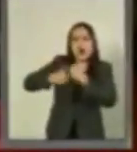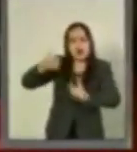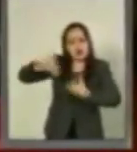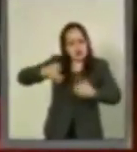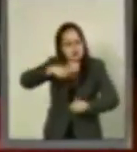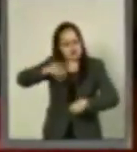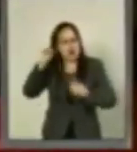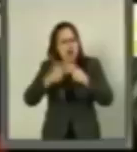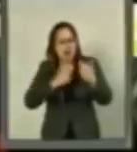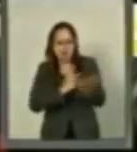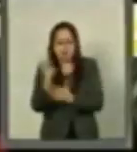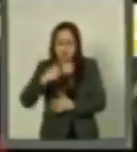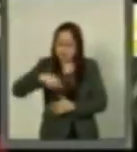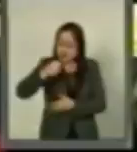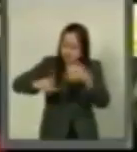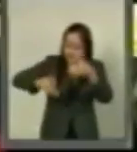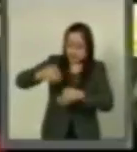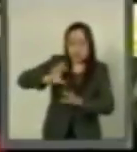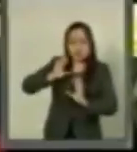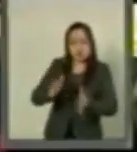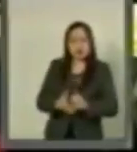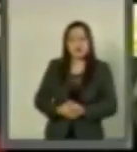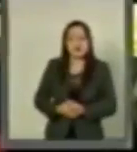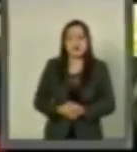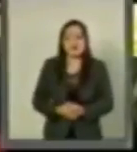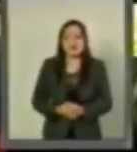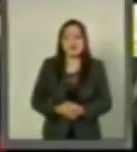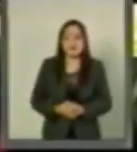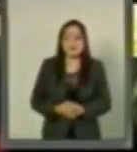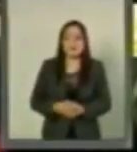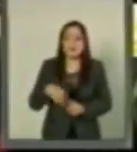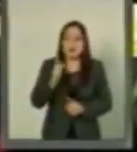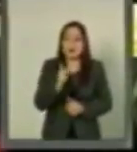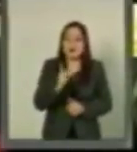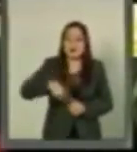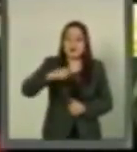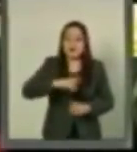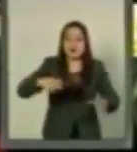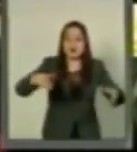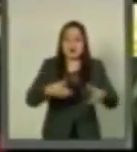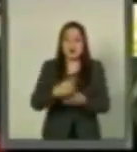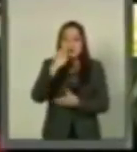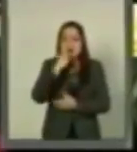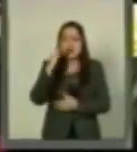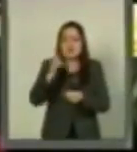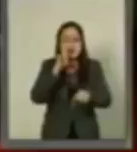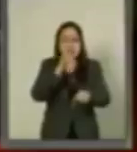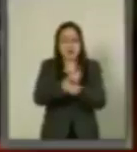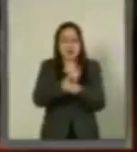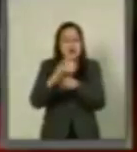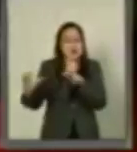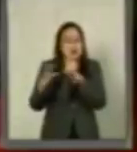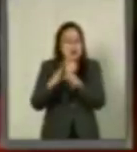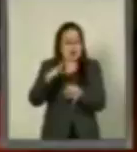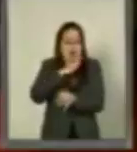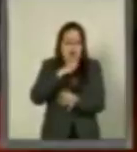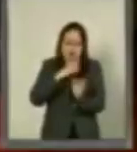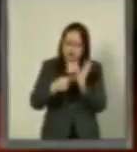exceso. Pero como conjunto, la Policía Federal ha venido teniendo una actuación